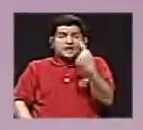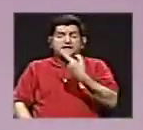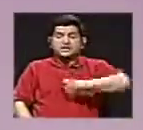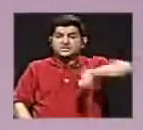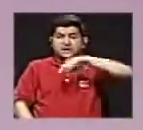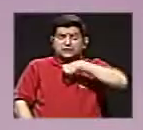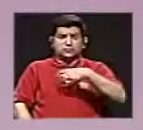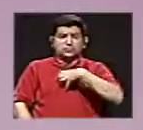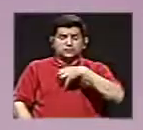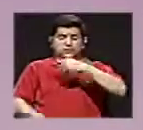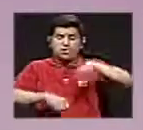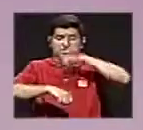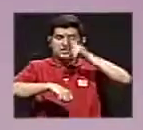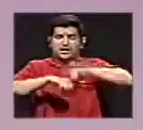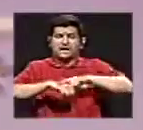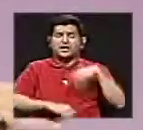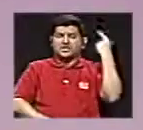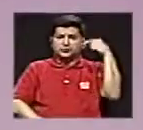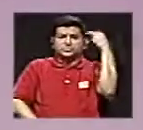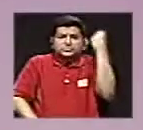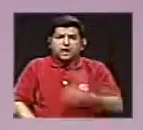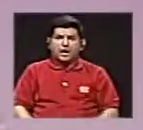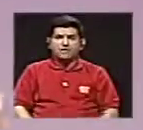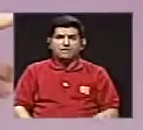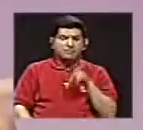somos patrimonio natural del Estado,